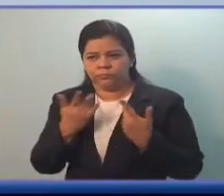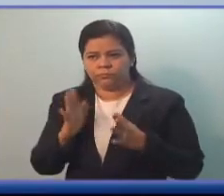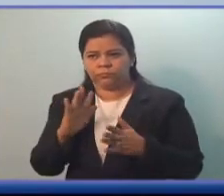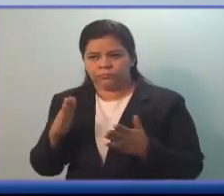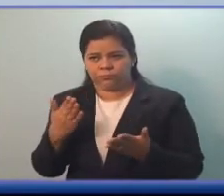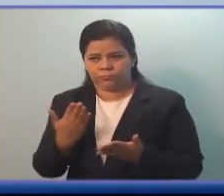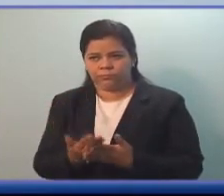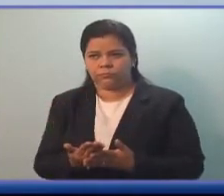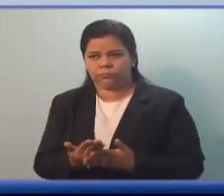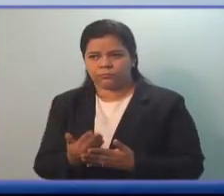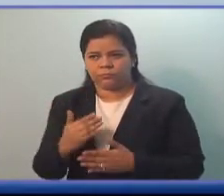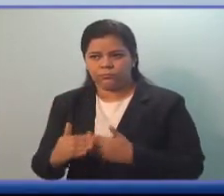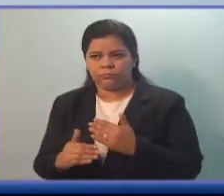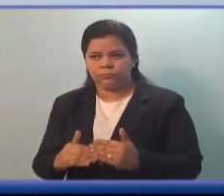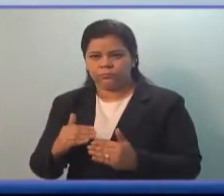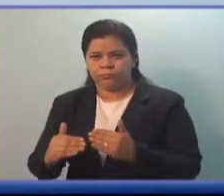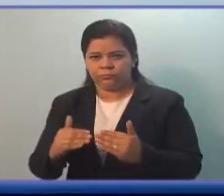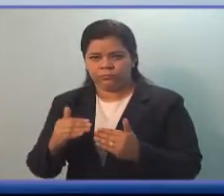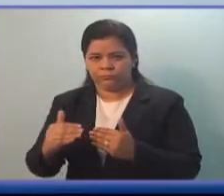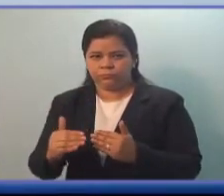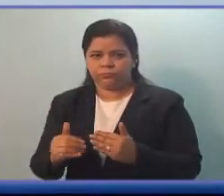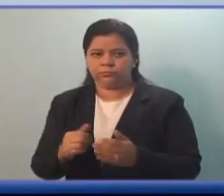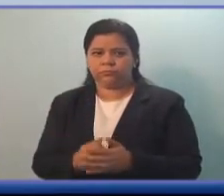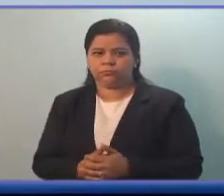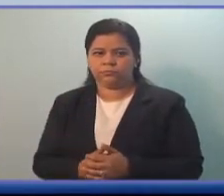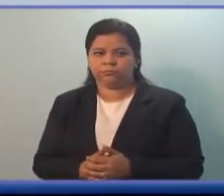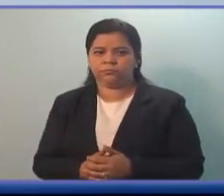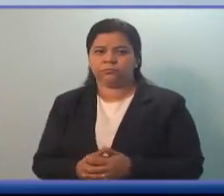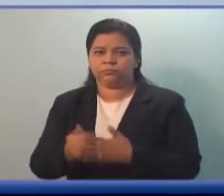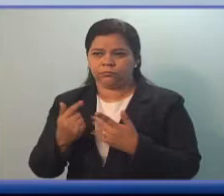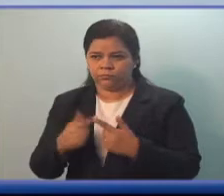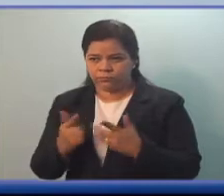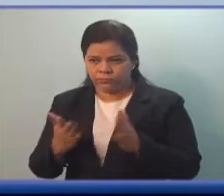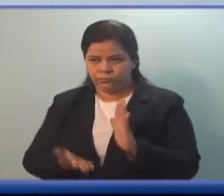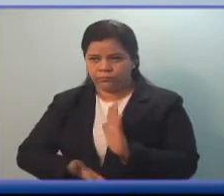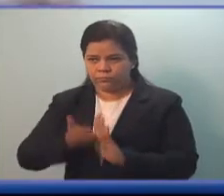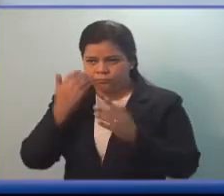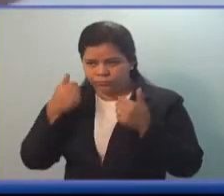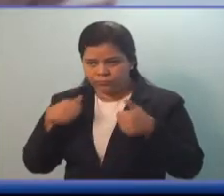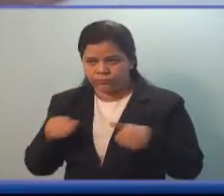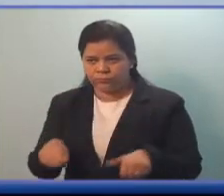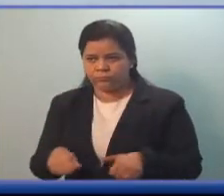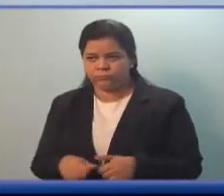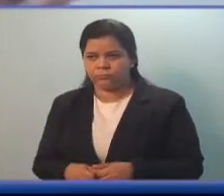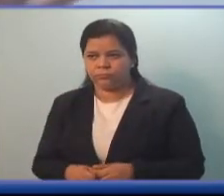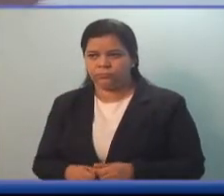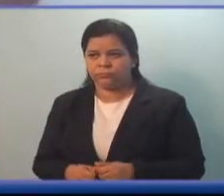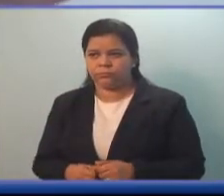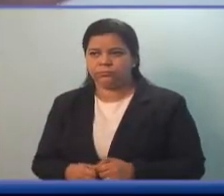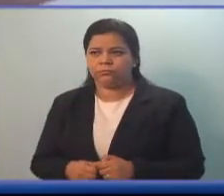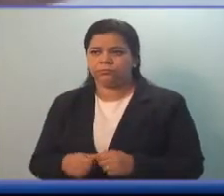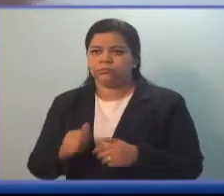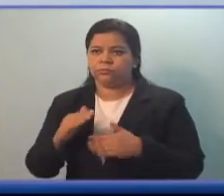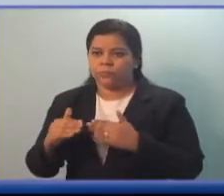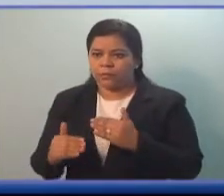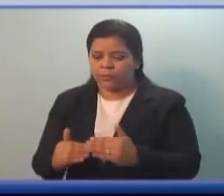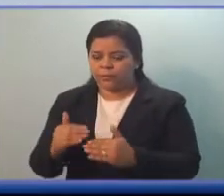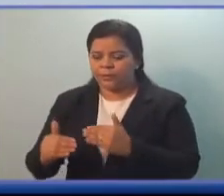en la investigación judicial. La investigación judicial, que hoy es dirección, está creado en base a un acuerdo de